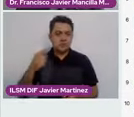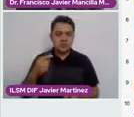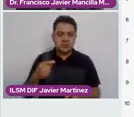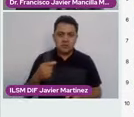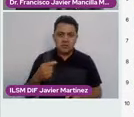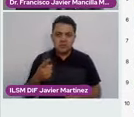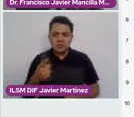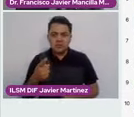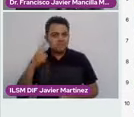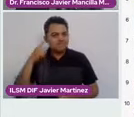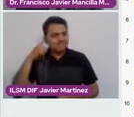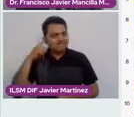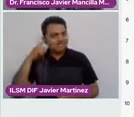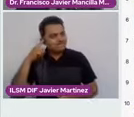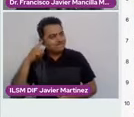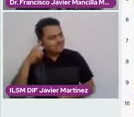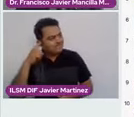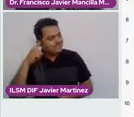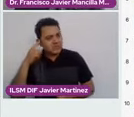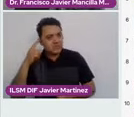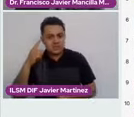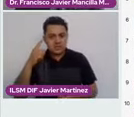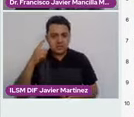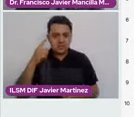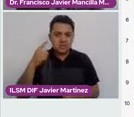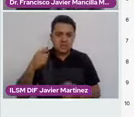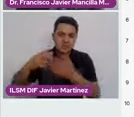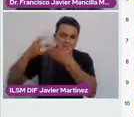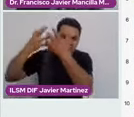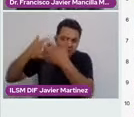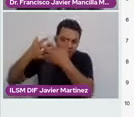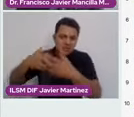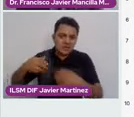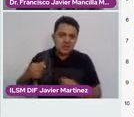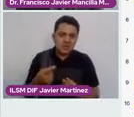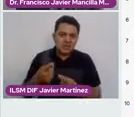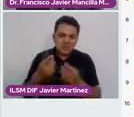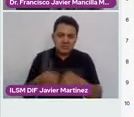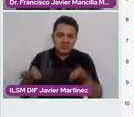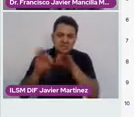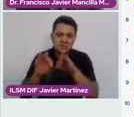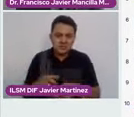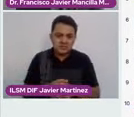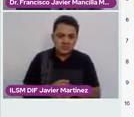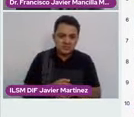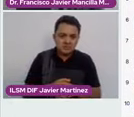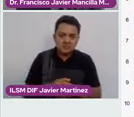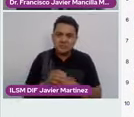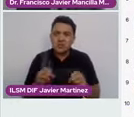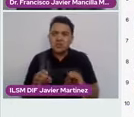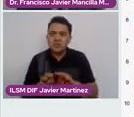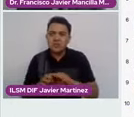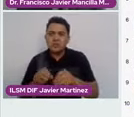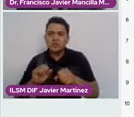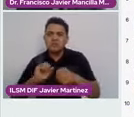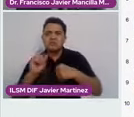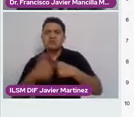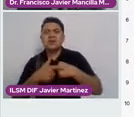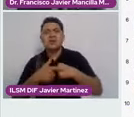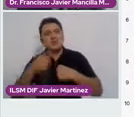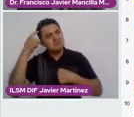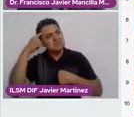conversor de la energía mecánica a energía eléctrica. Algo que, para traerlo un poquito más a la mente, un